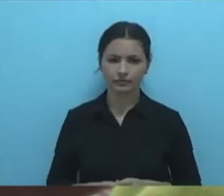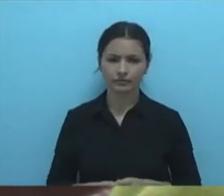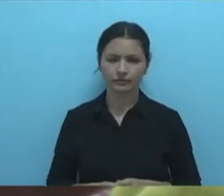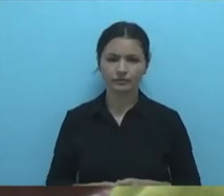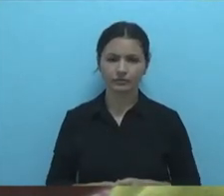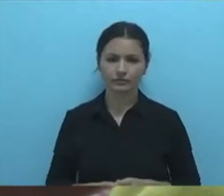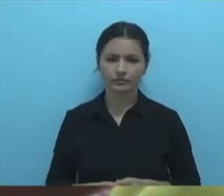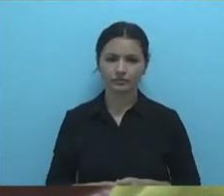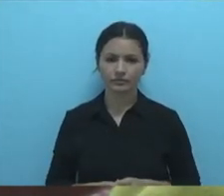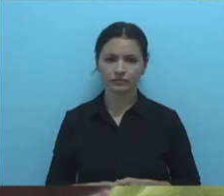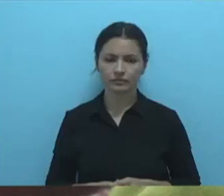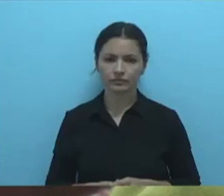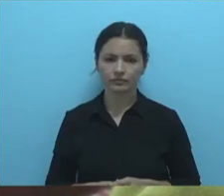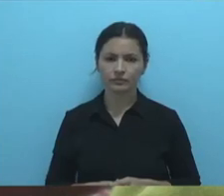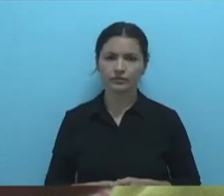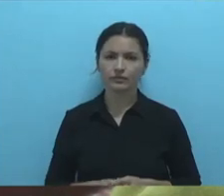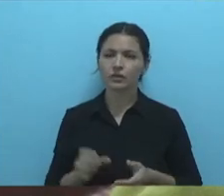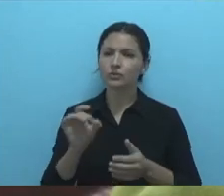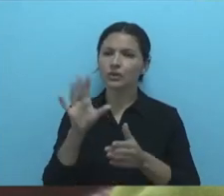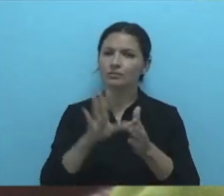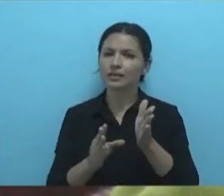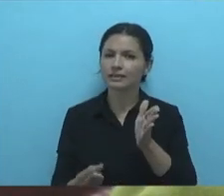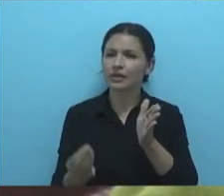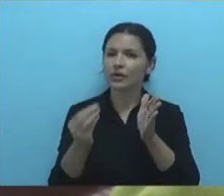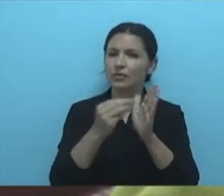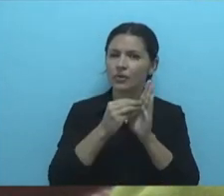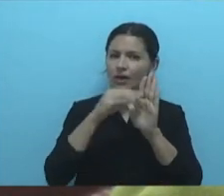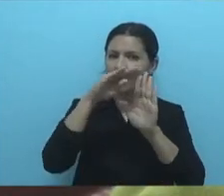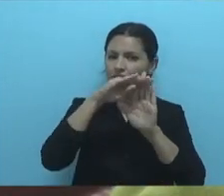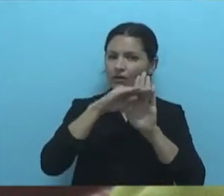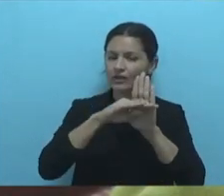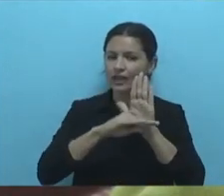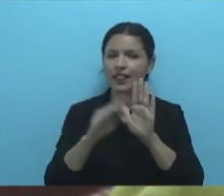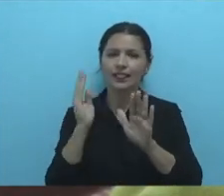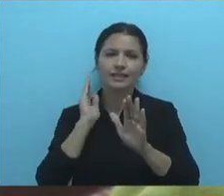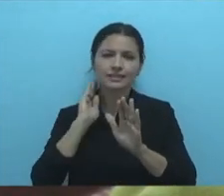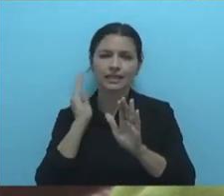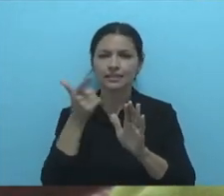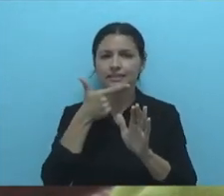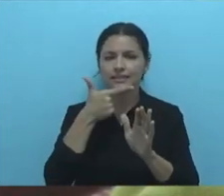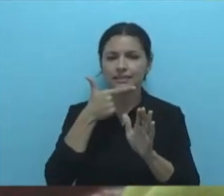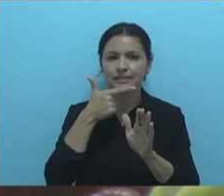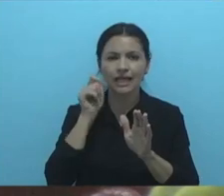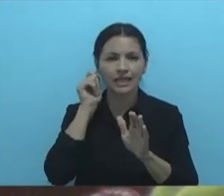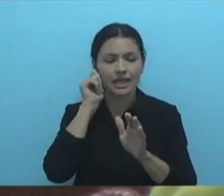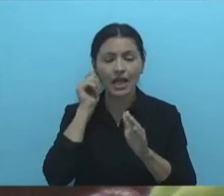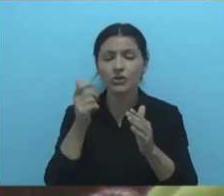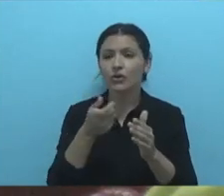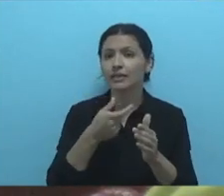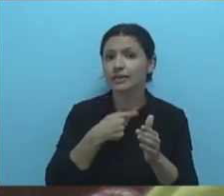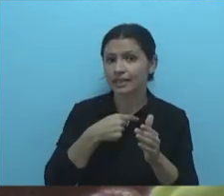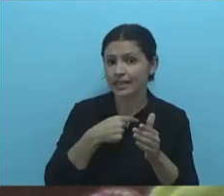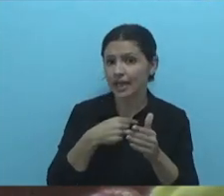se incorpora al padrón provincial los jóvenes de 16 y 17 años que es